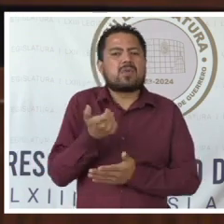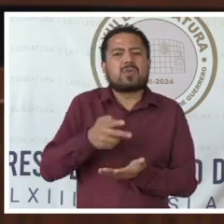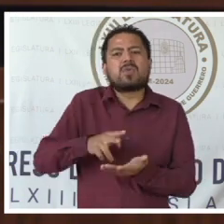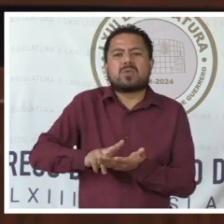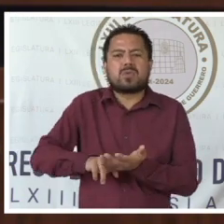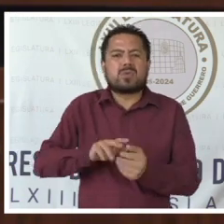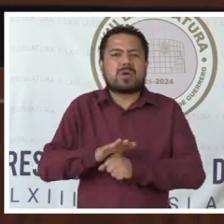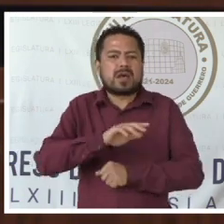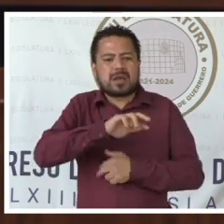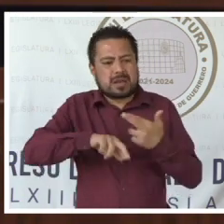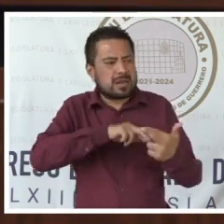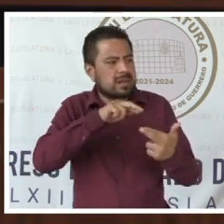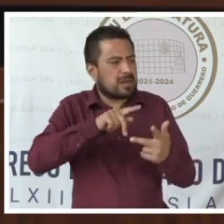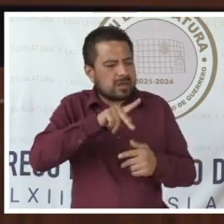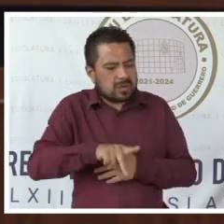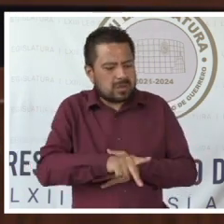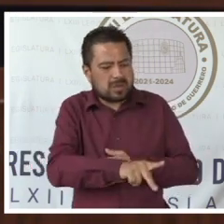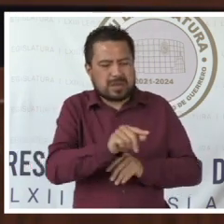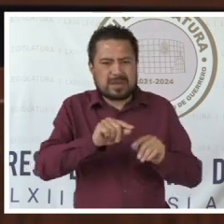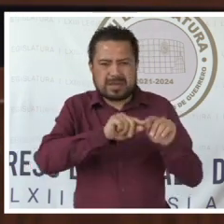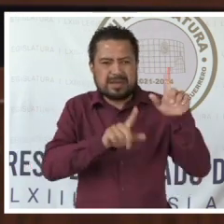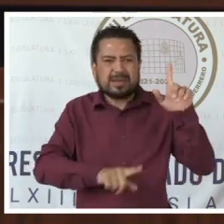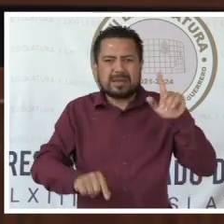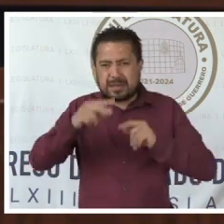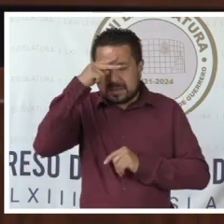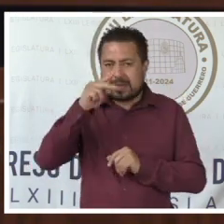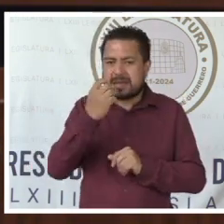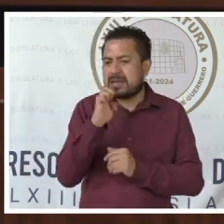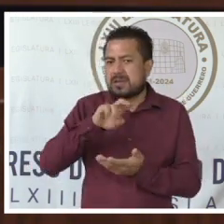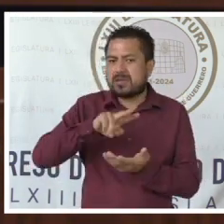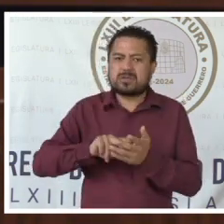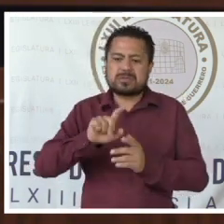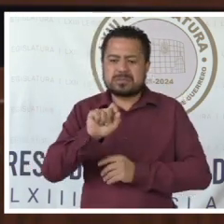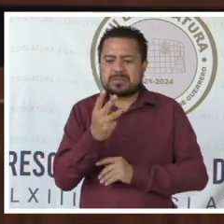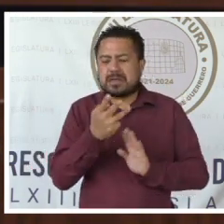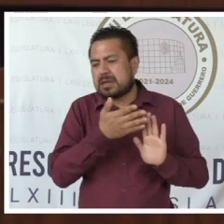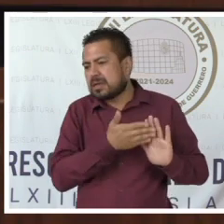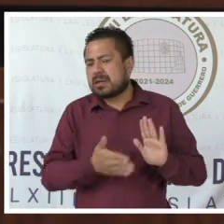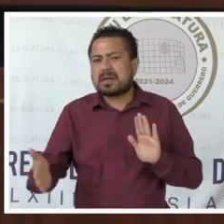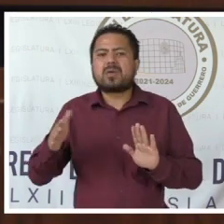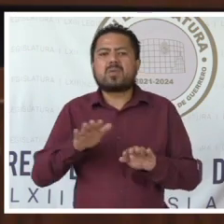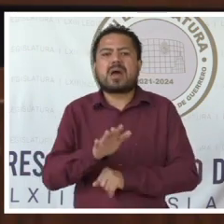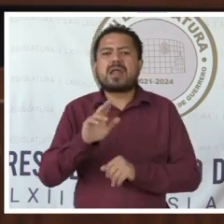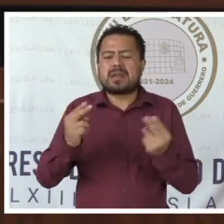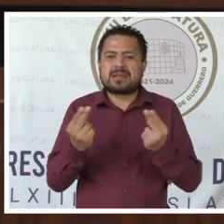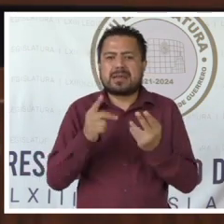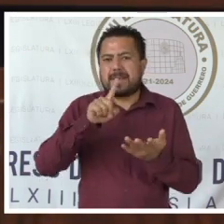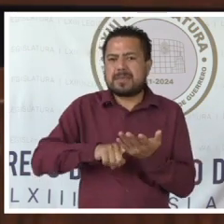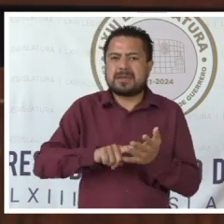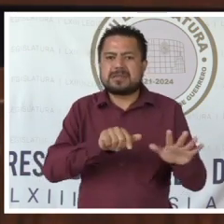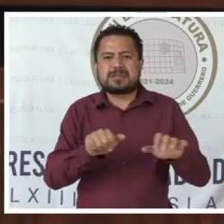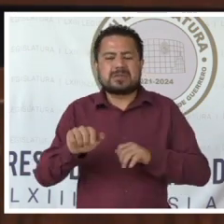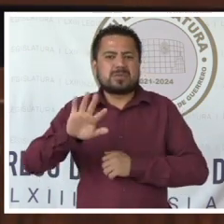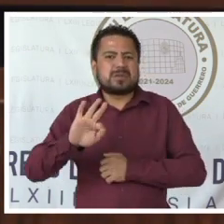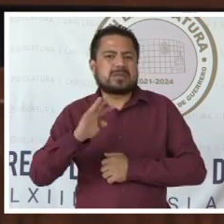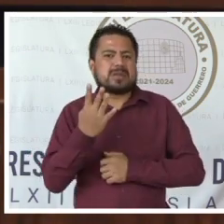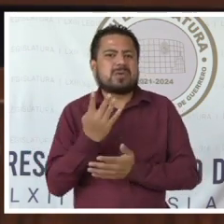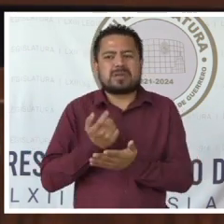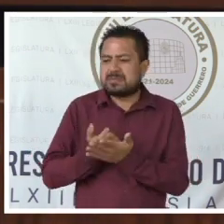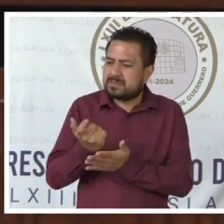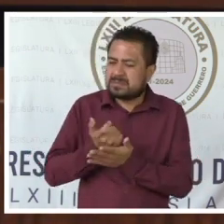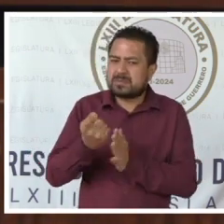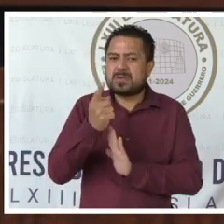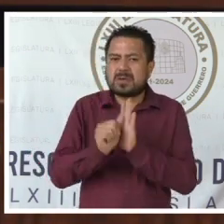canasta básica en la zona rural, urbanas del país al corte de enero de 2023 fueron necesarios 1,644 pesos